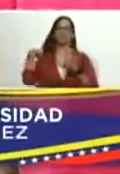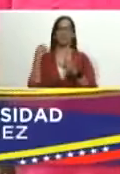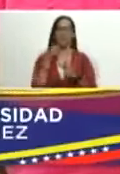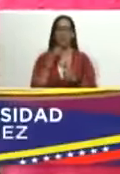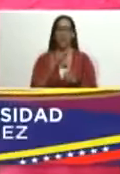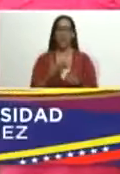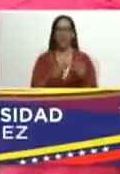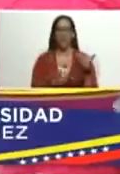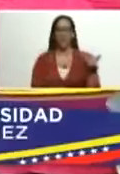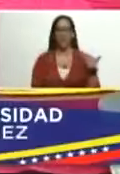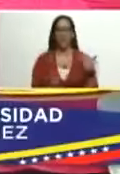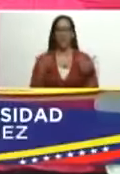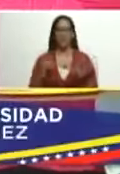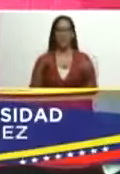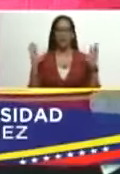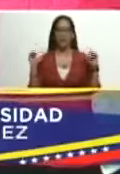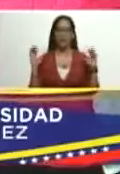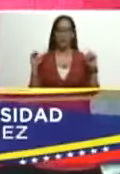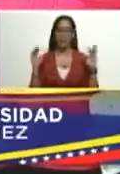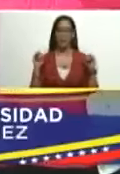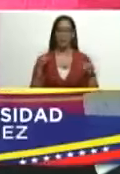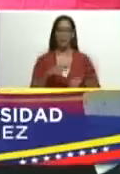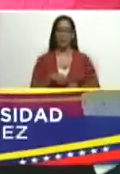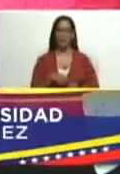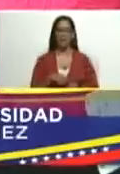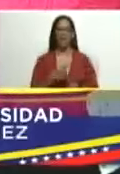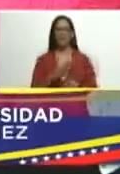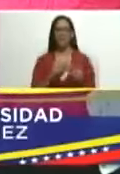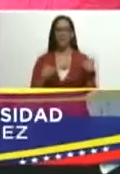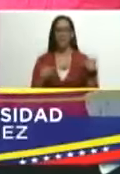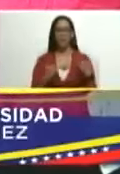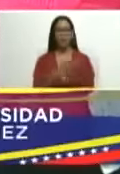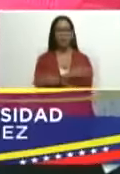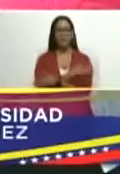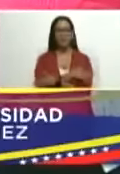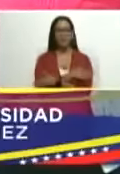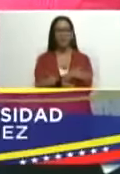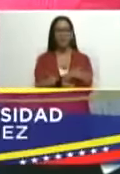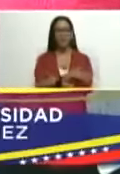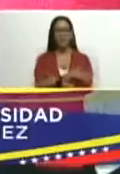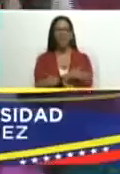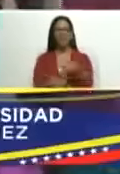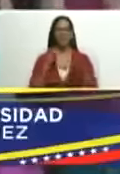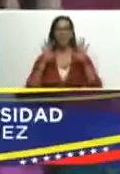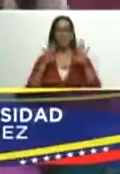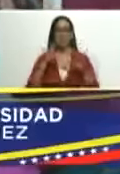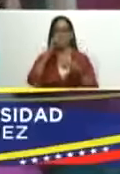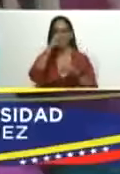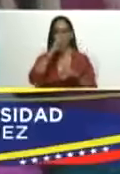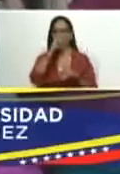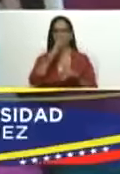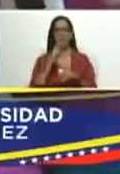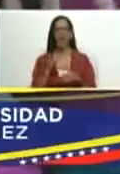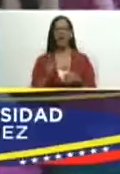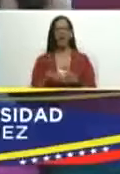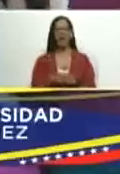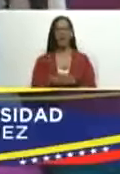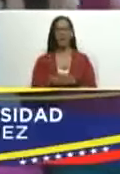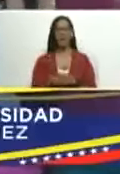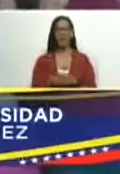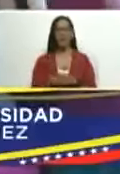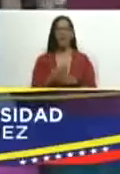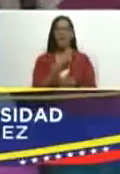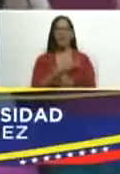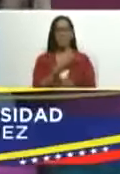para despedir este pase, quiero también felicitar en sus 10 años a